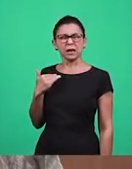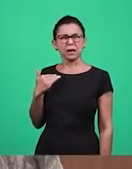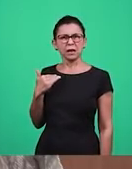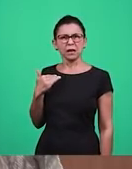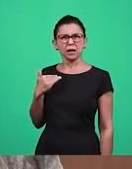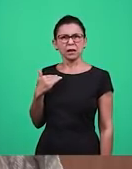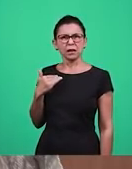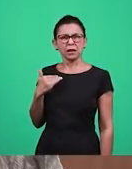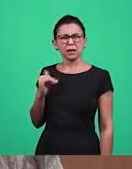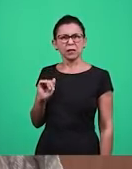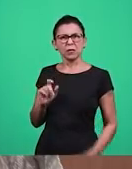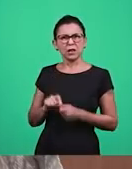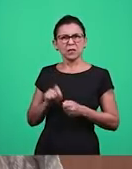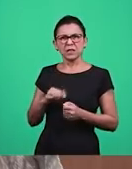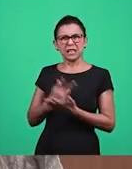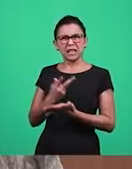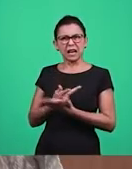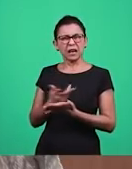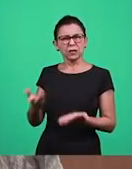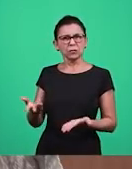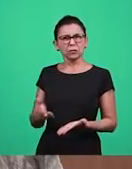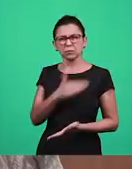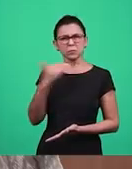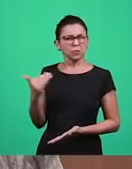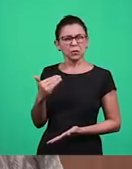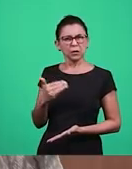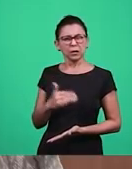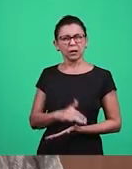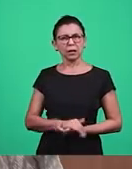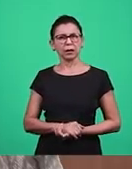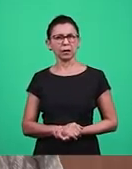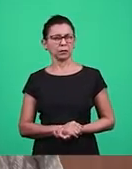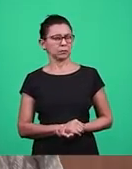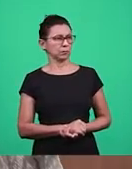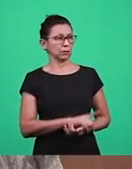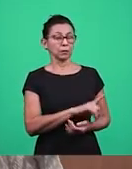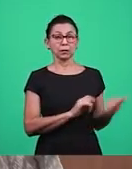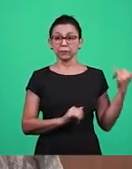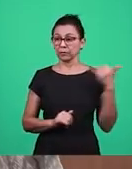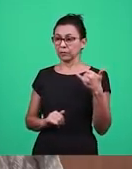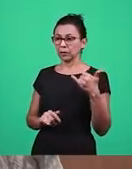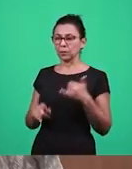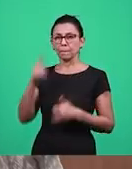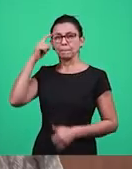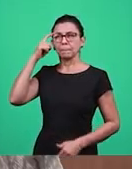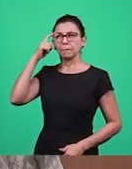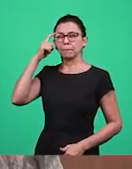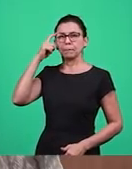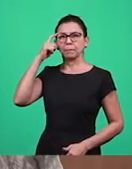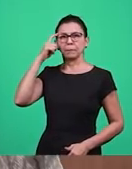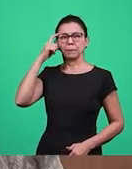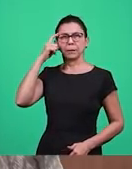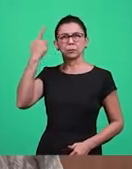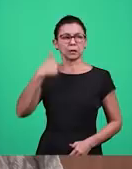él debe morir. La actitud de él es digna de muerte. Cuando David habló esto, Él